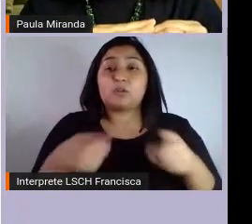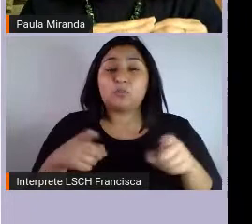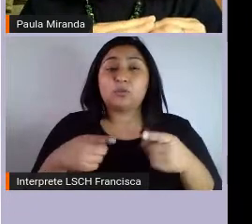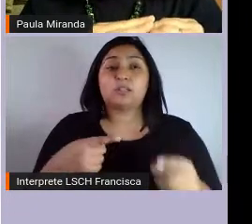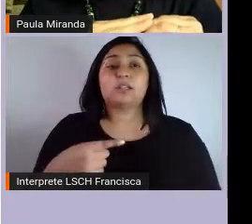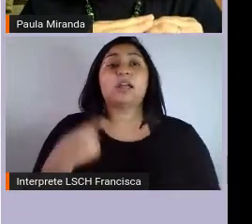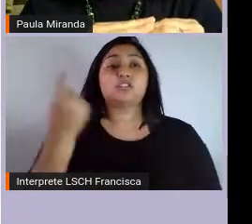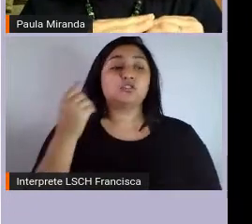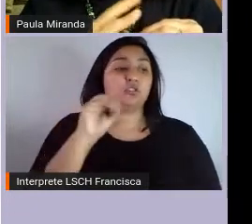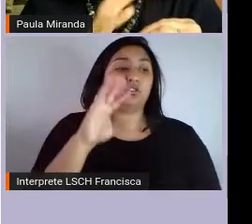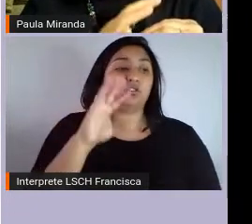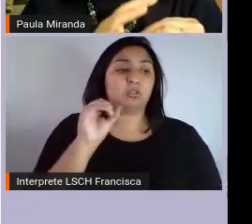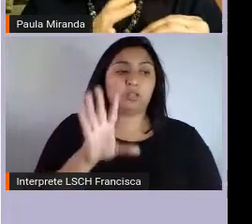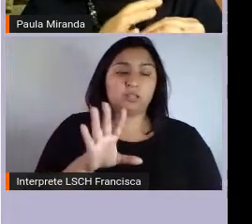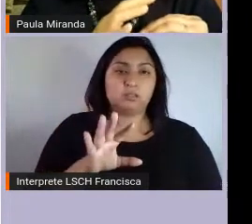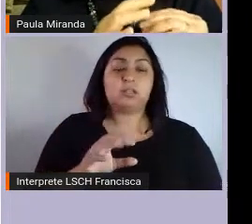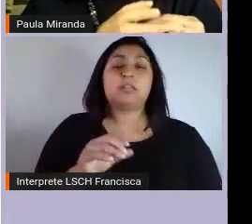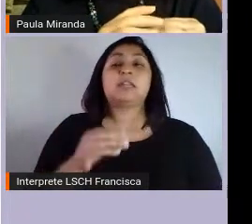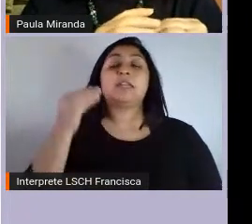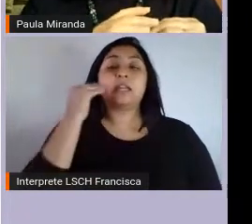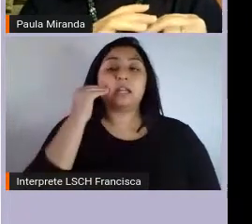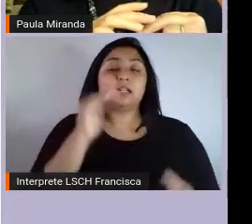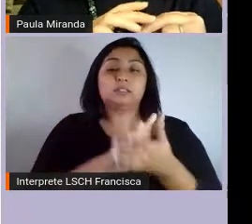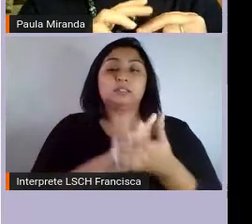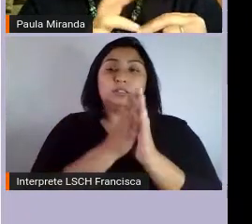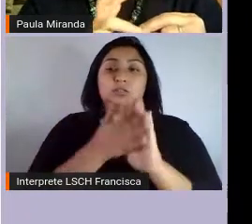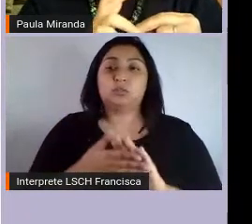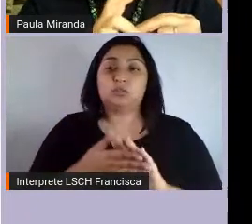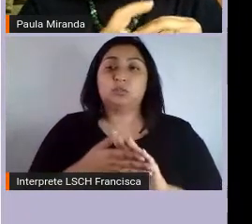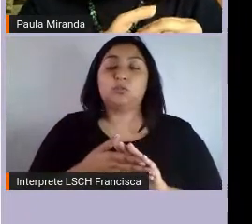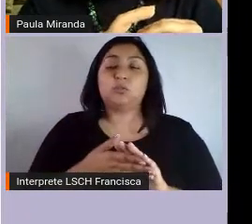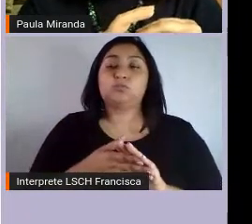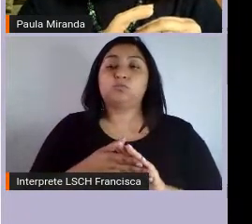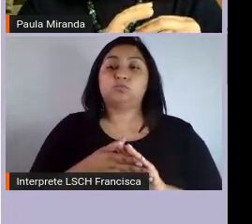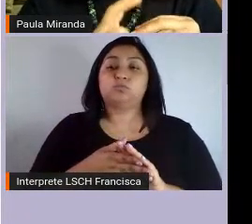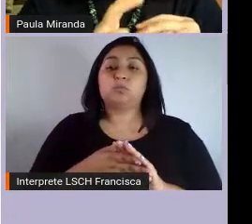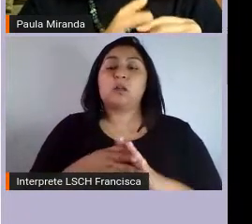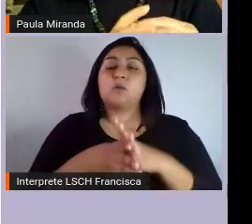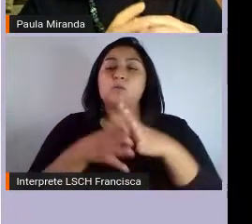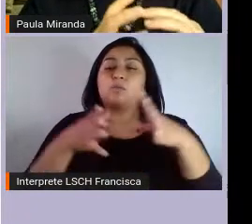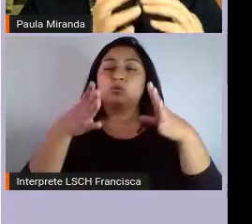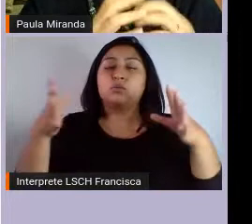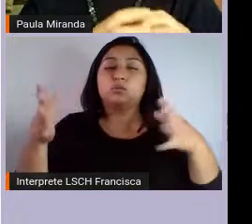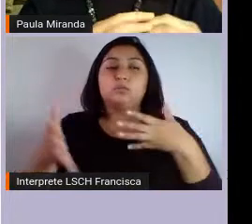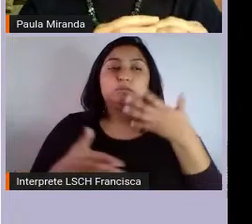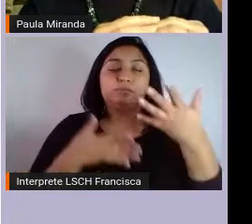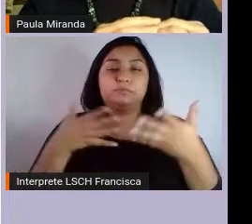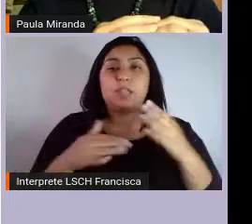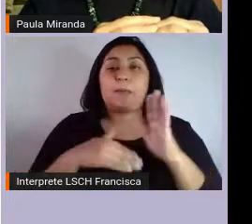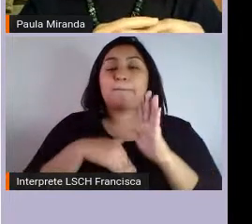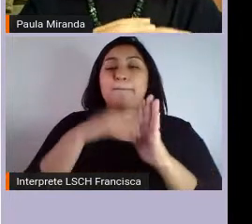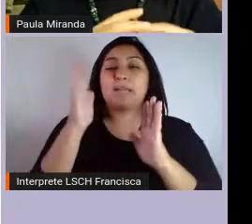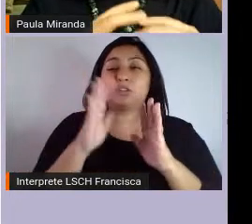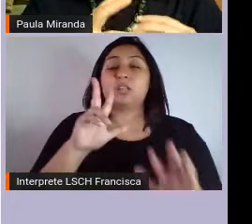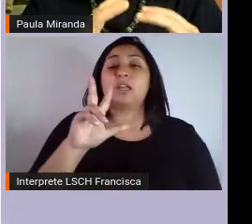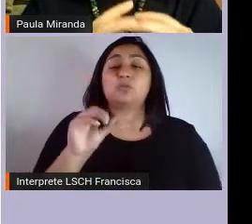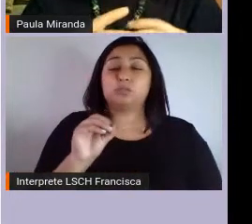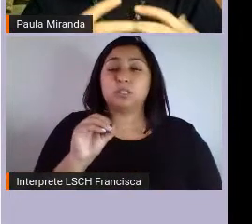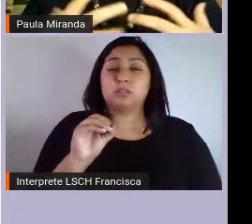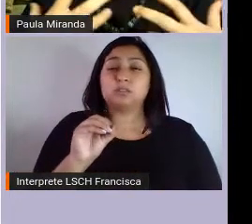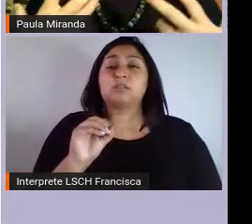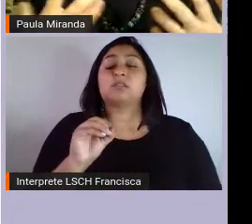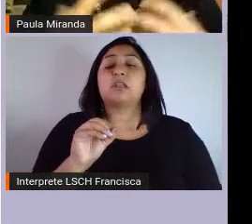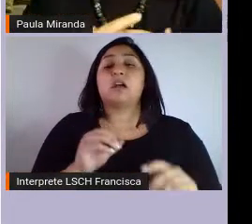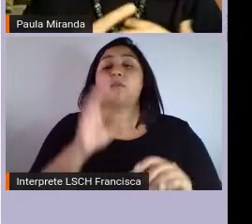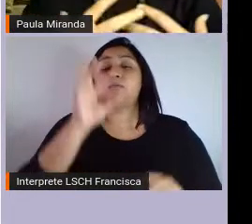son casi todos, muchos singles, y la gran mayoría, un 80%, son de recopilación. O sea, no